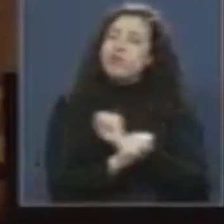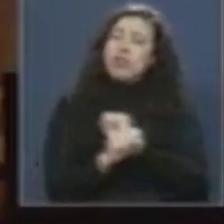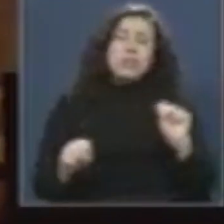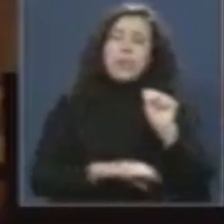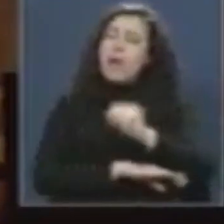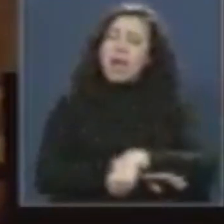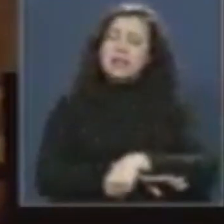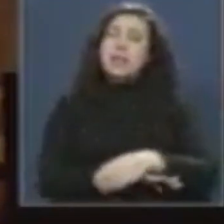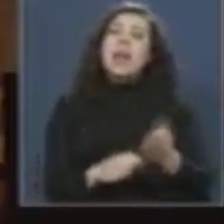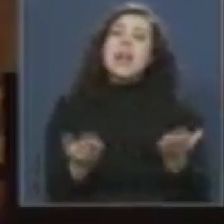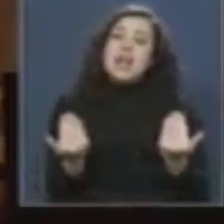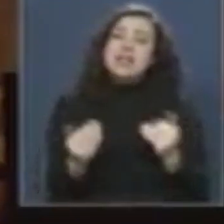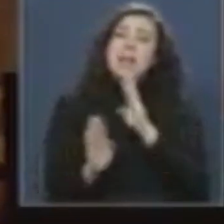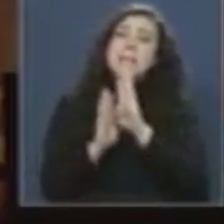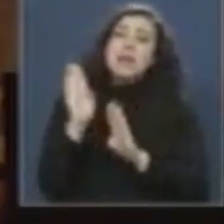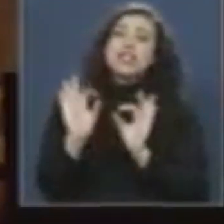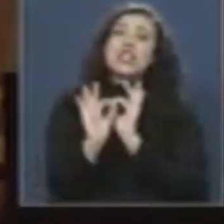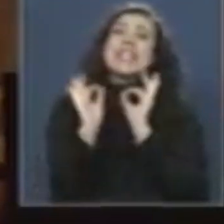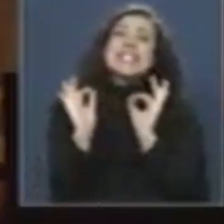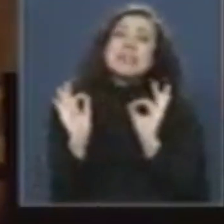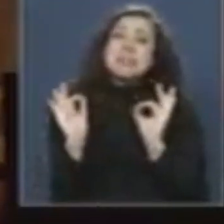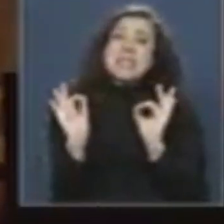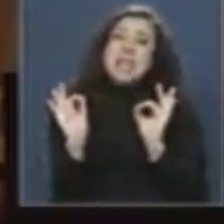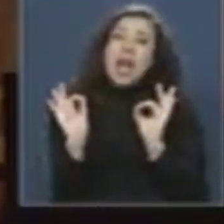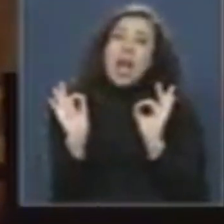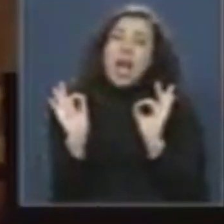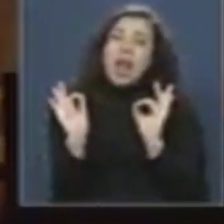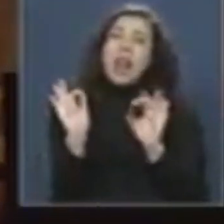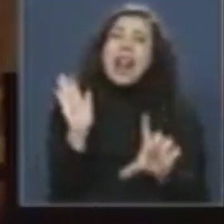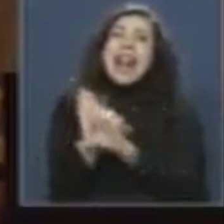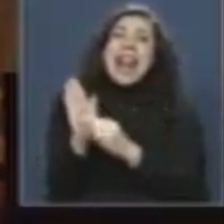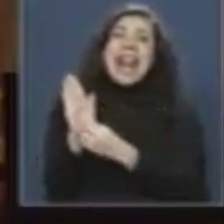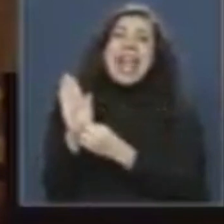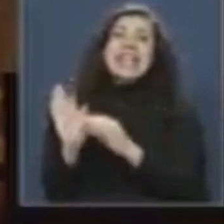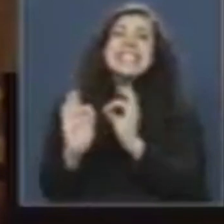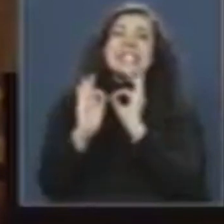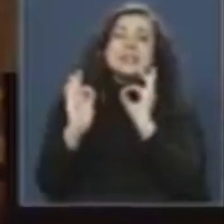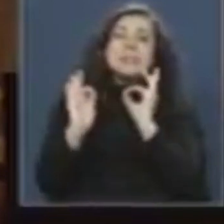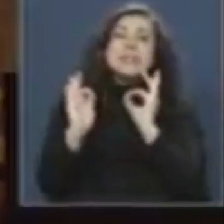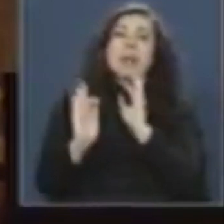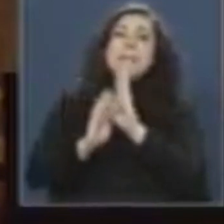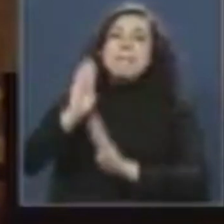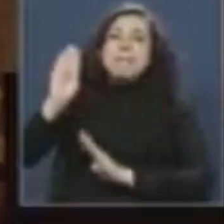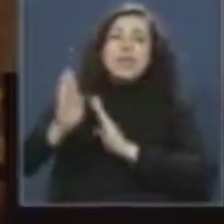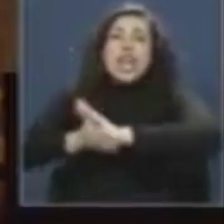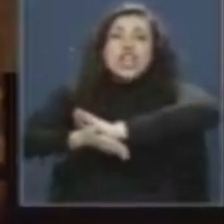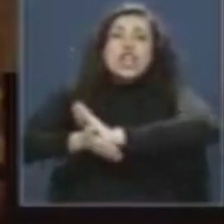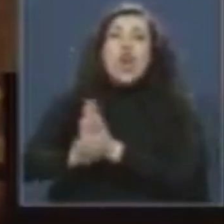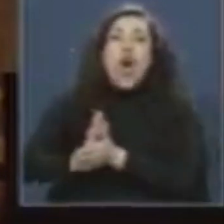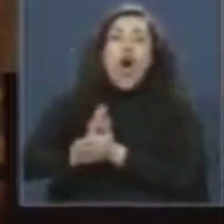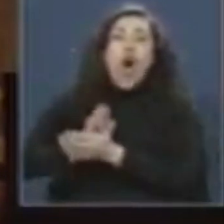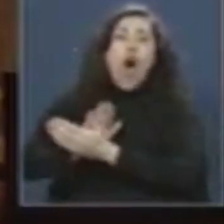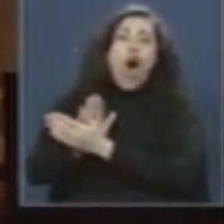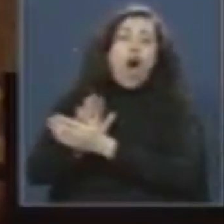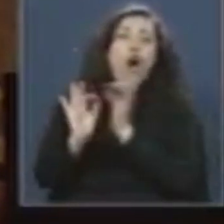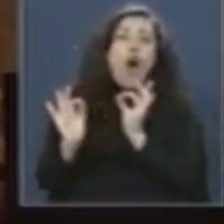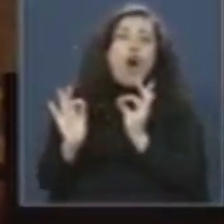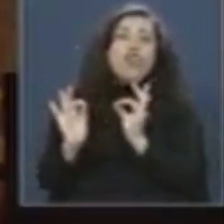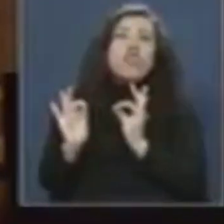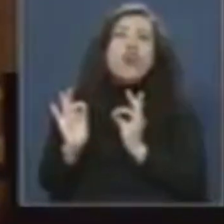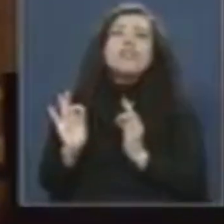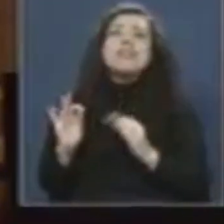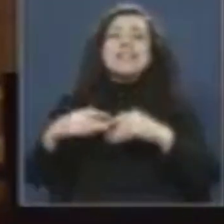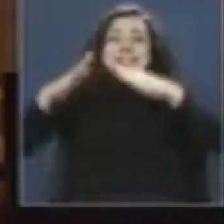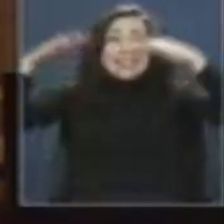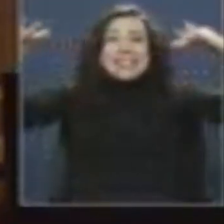aceptar. Se requiere una protección especial, con una ley especial, que proteja a todos los glaciares. Por lo